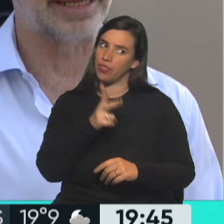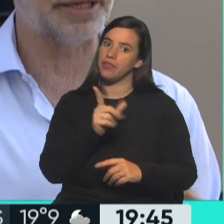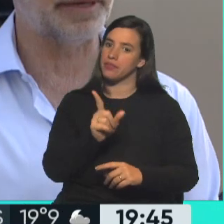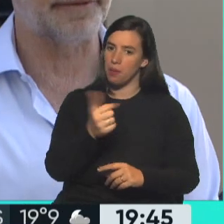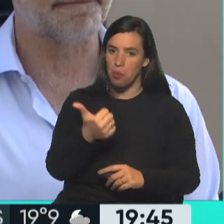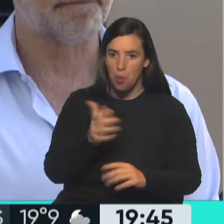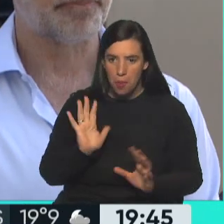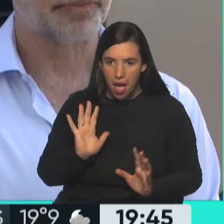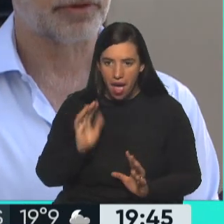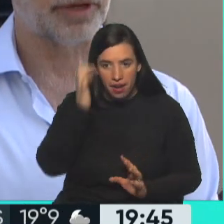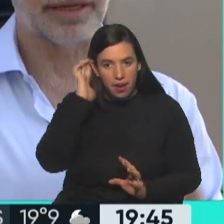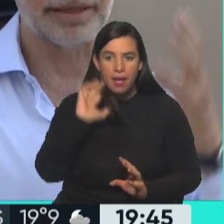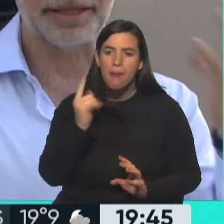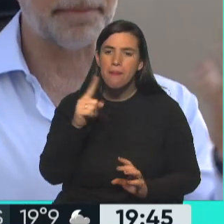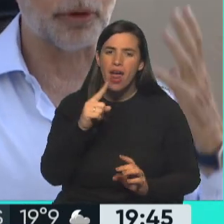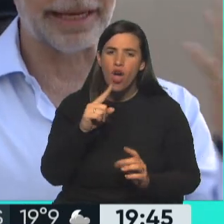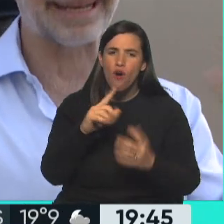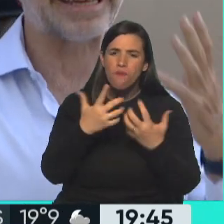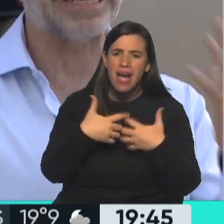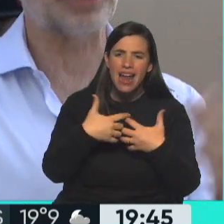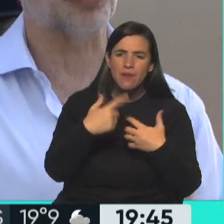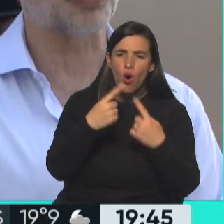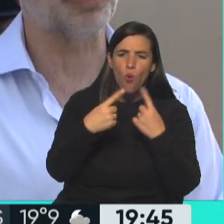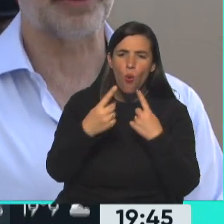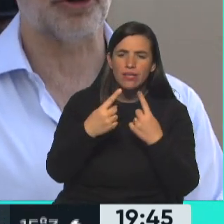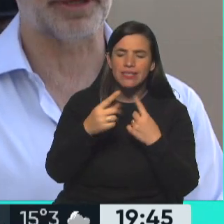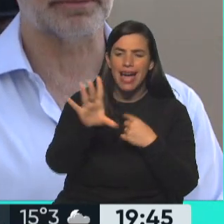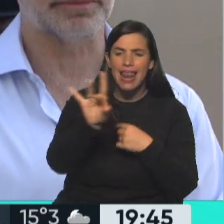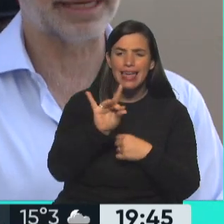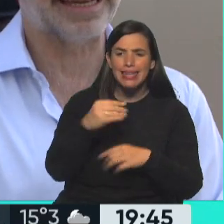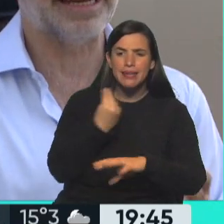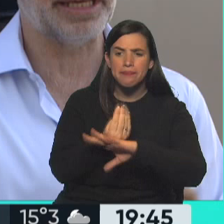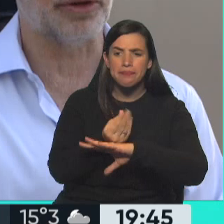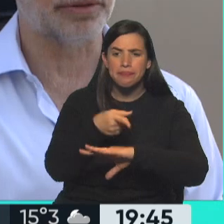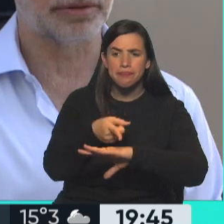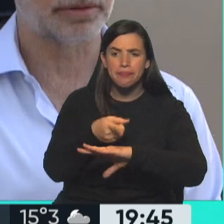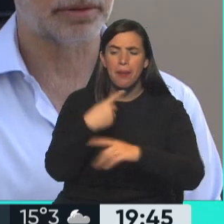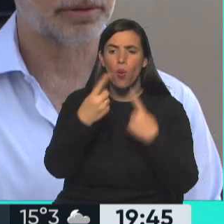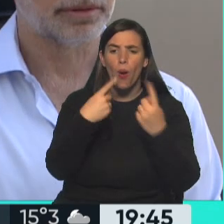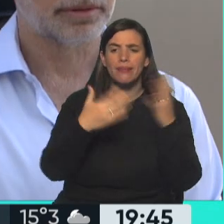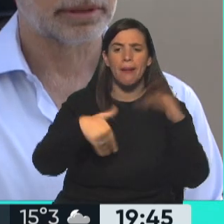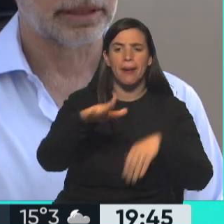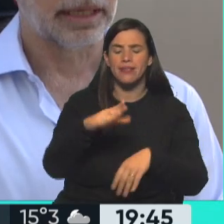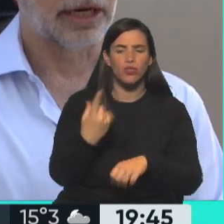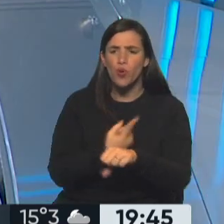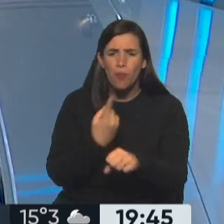pero el mecanismo de las encuestas no puede de ninguna manera elegir un candidato porque tenga más encuestas que la ella otra. tiene datos de internet. No puede ser. A ver, ¿qué datos tenés? A